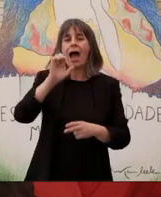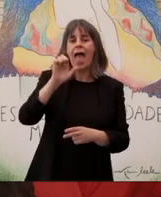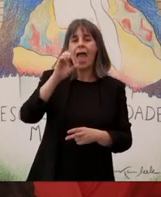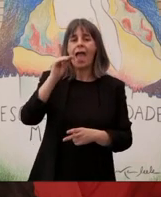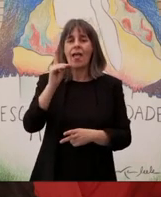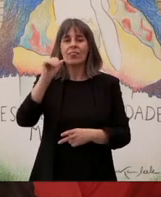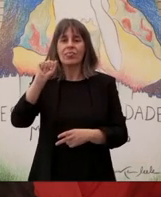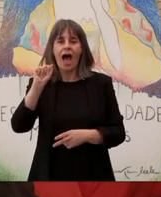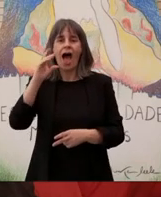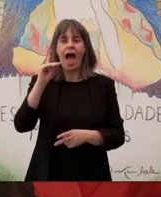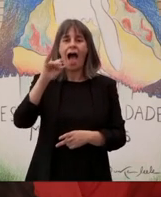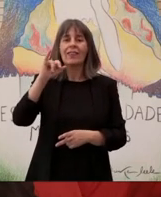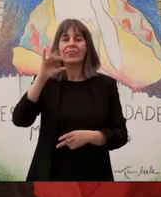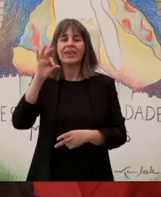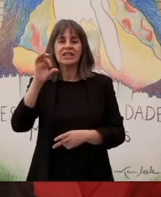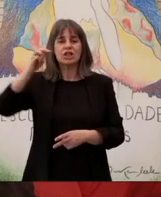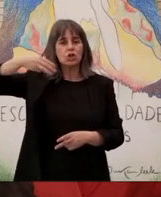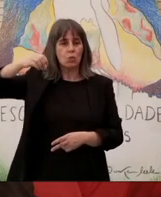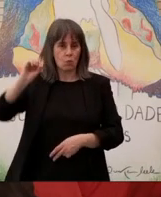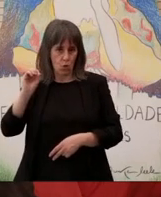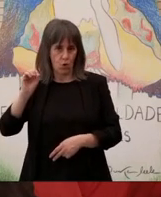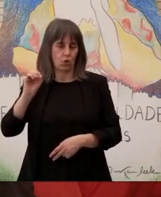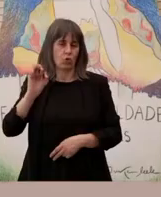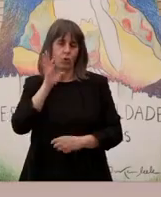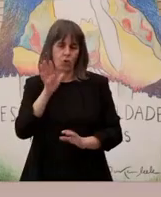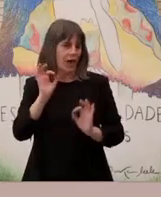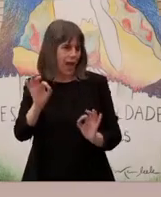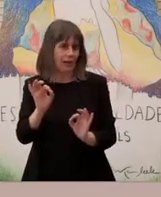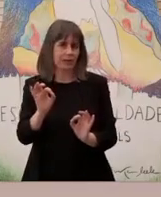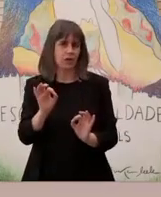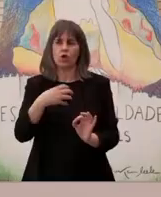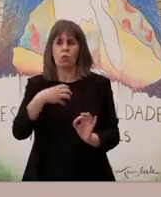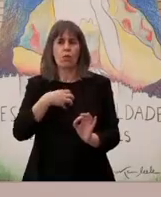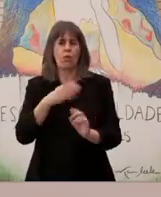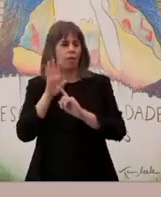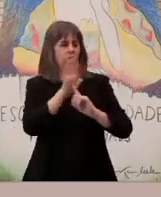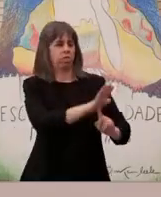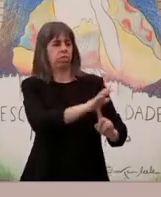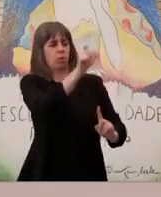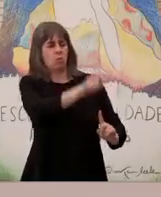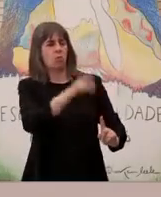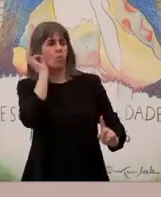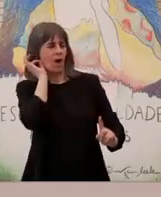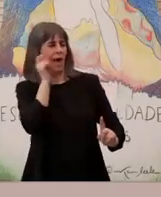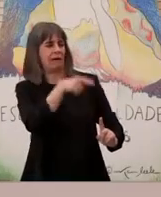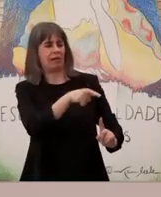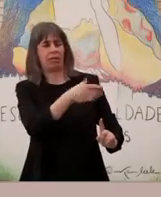los germen está ahí él no puedo consentir que se nos desprecias muy bien por un simple efecto de